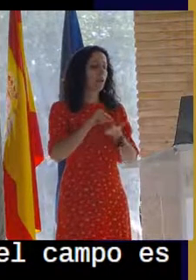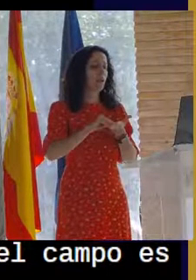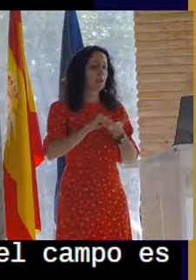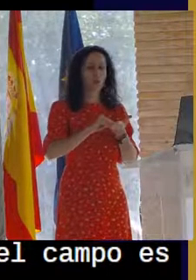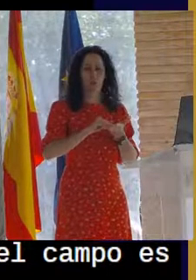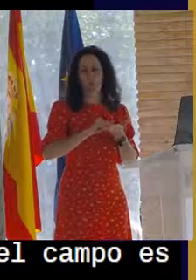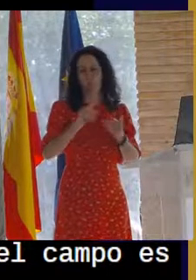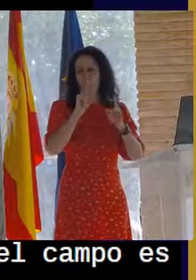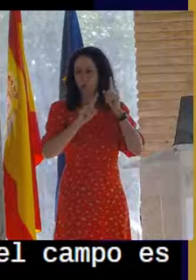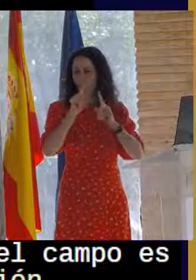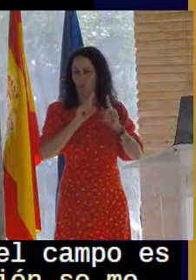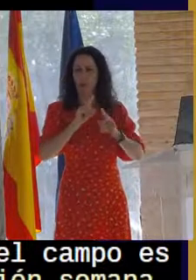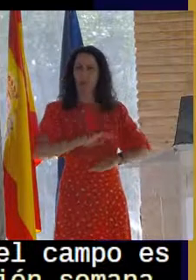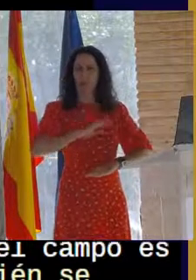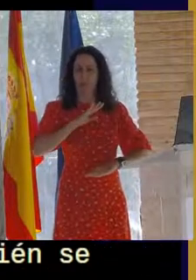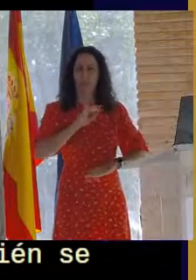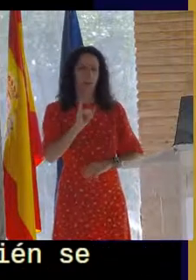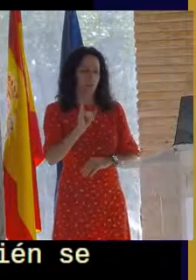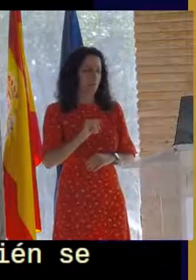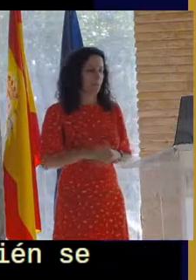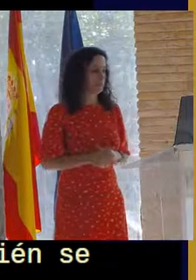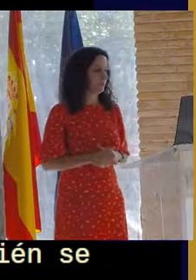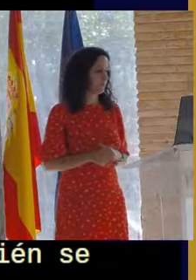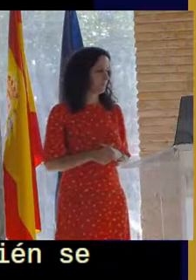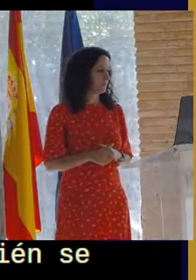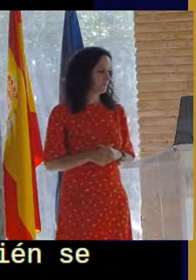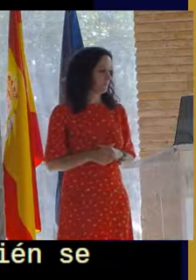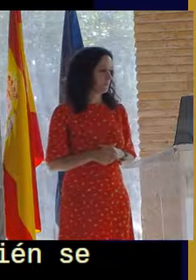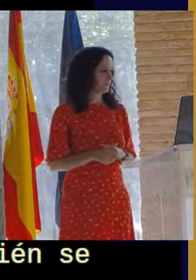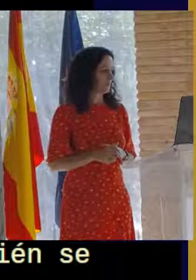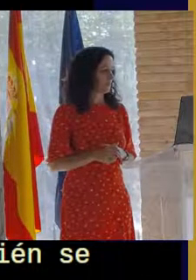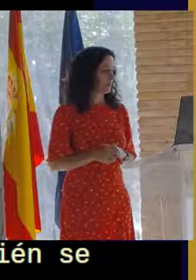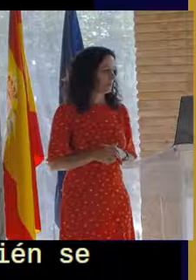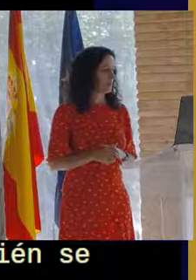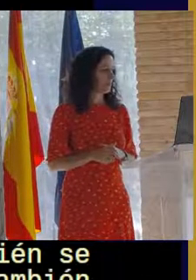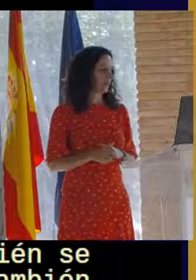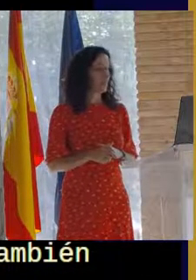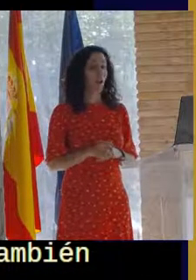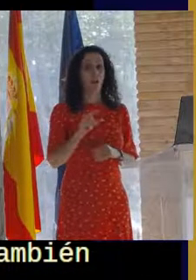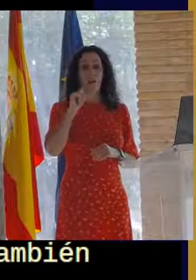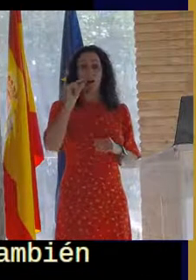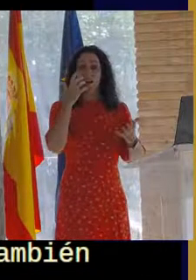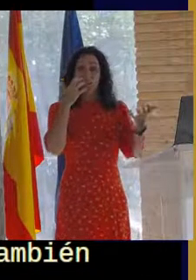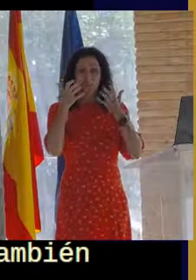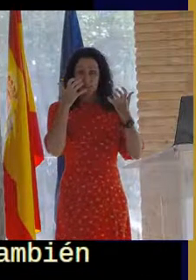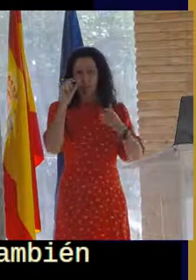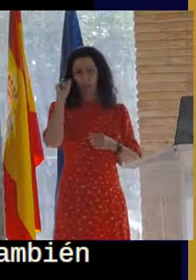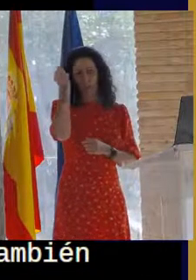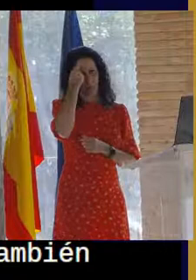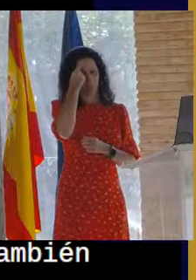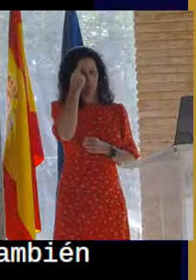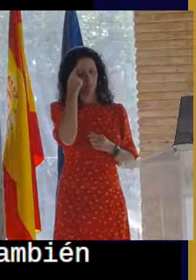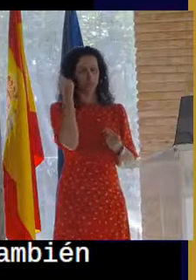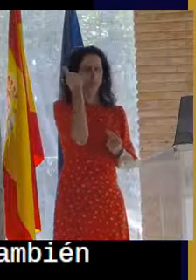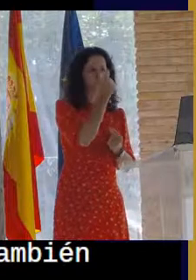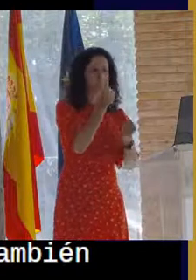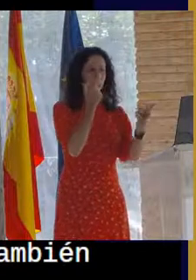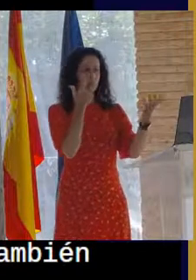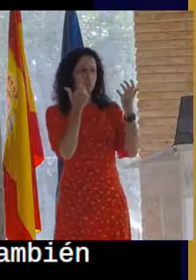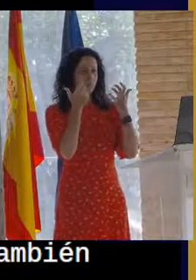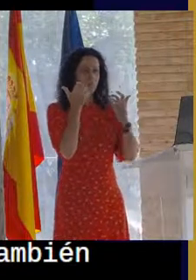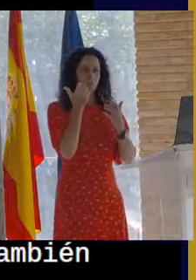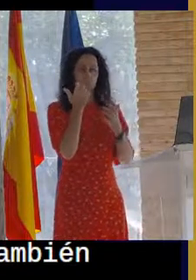y la también se magnifica y la capacidad para resolver problemas también igualmente y la